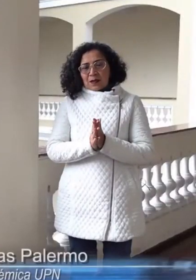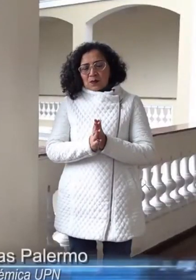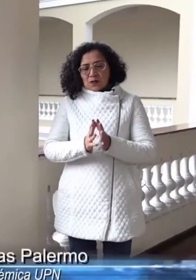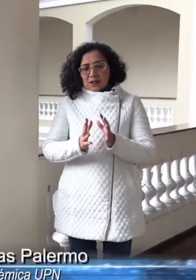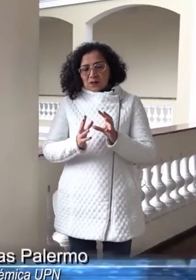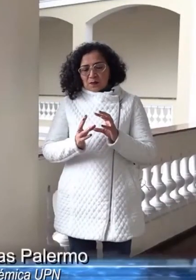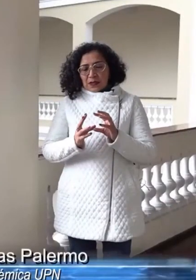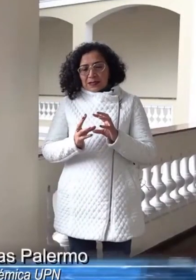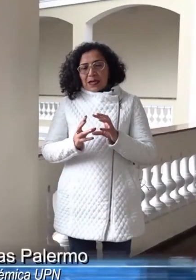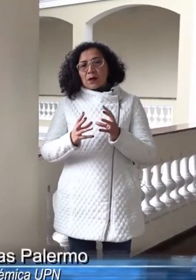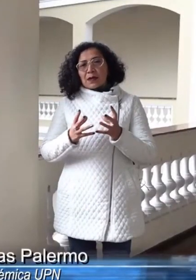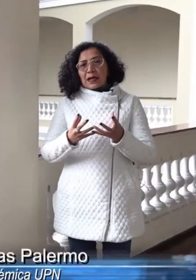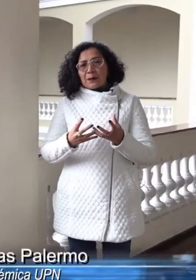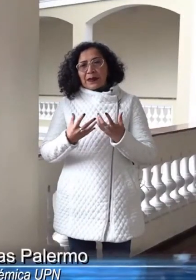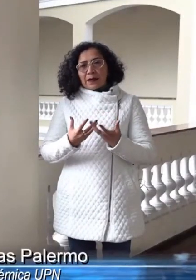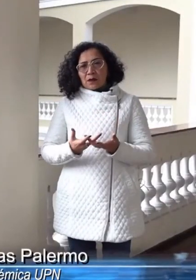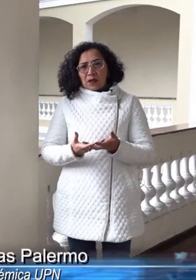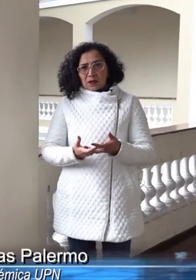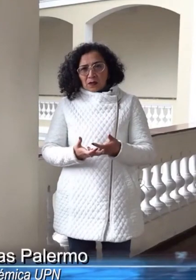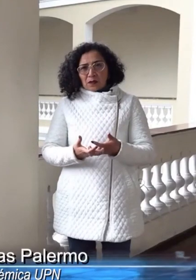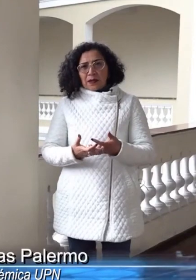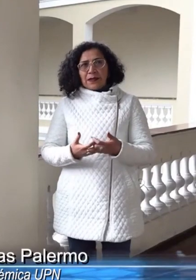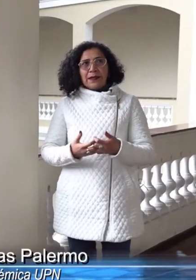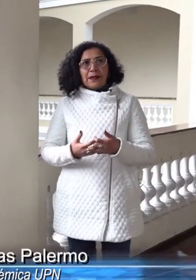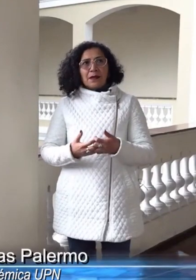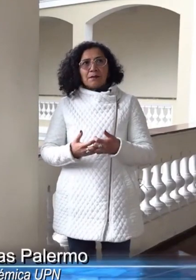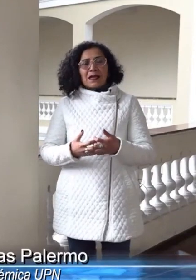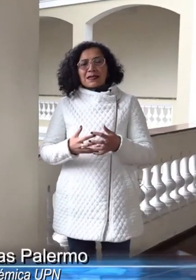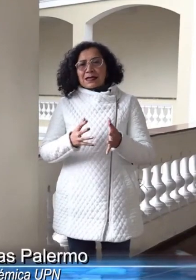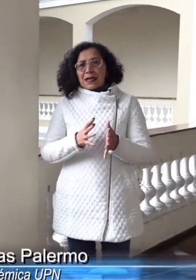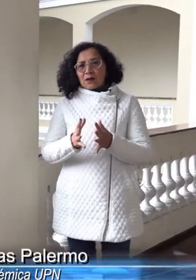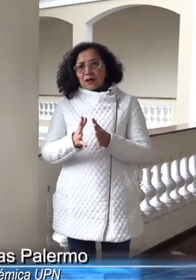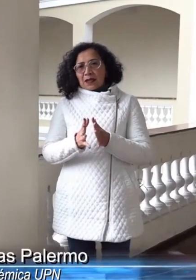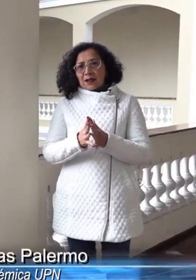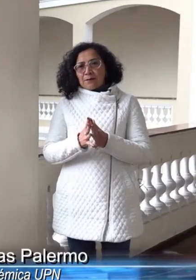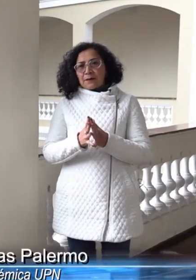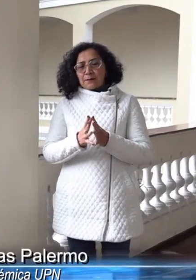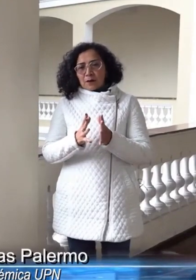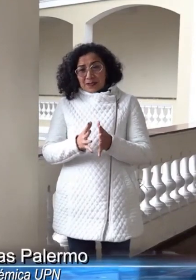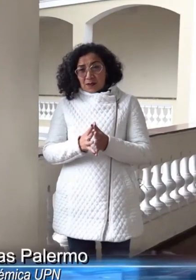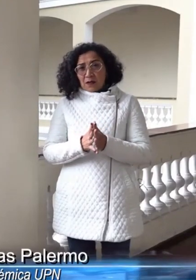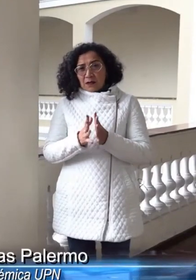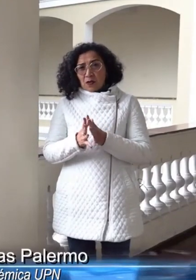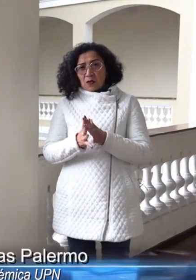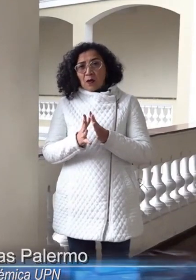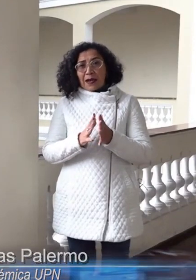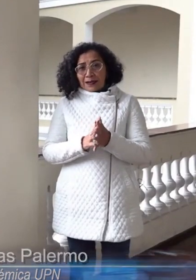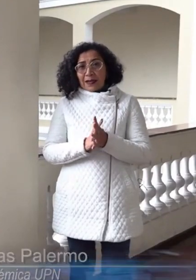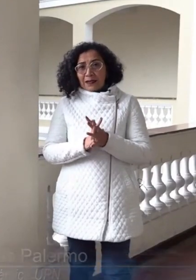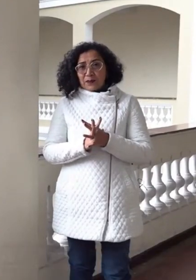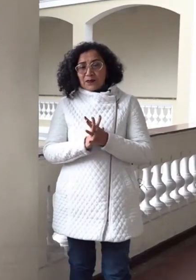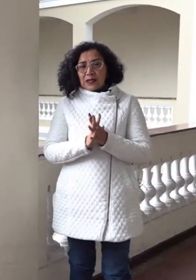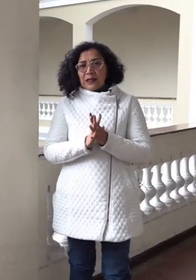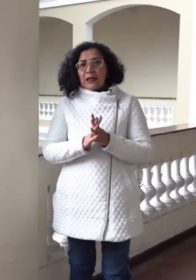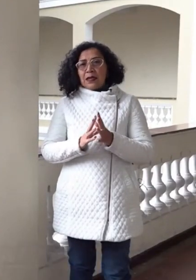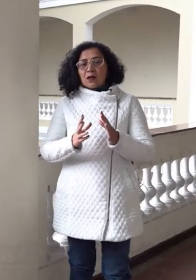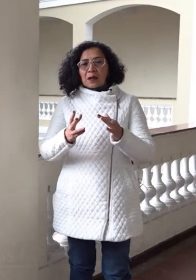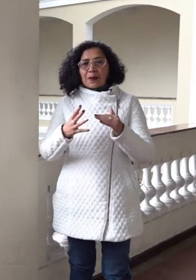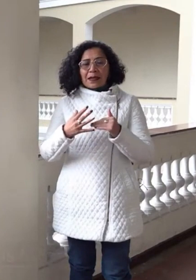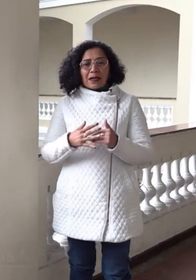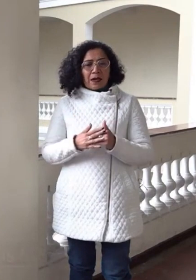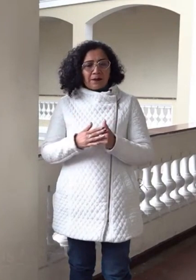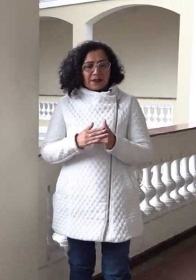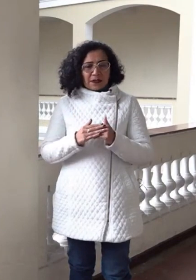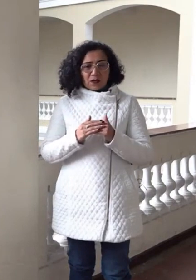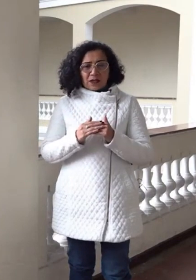fortalecer, digamos, es el abordaje pedagógico más desde la lógica de formación en torno al género, ¿sí? Lo